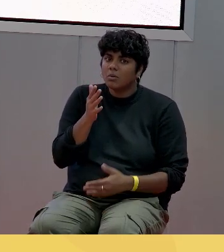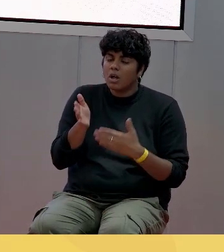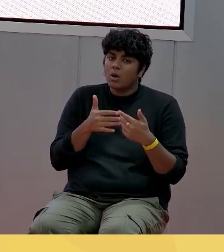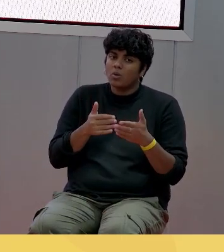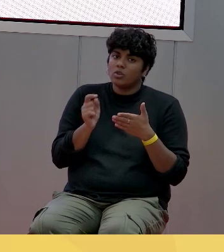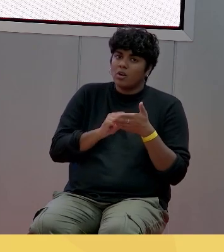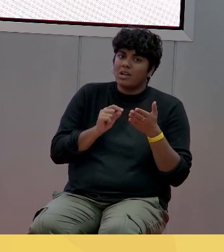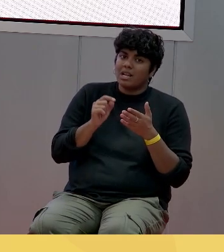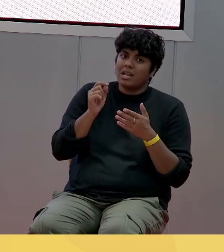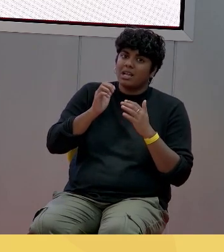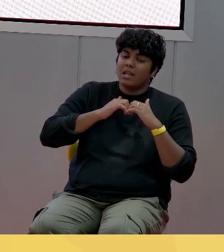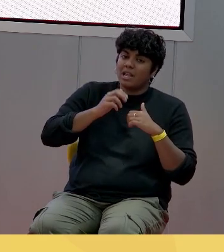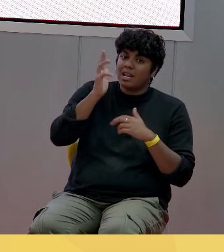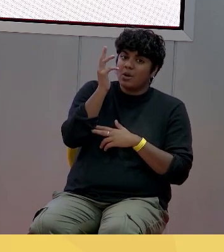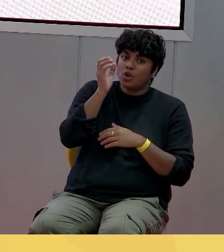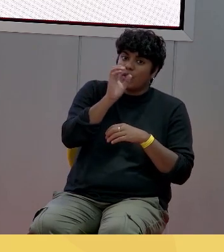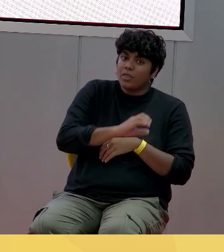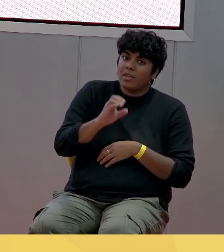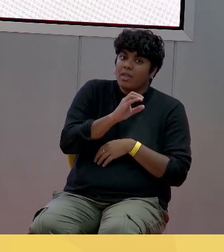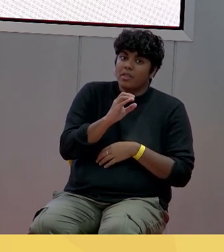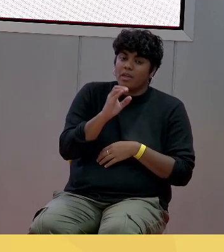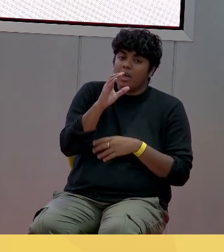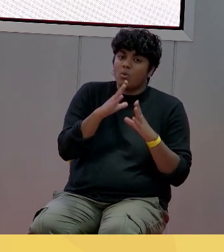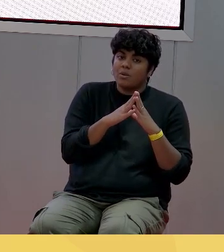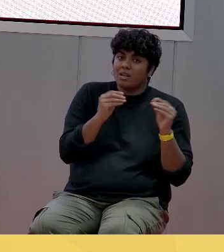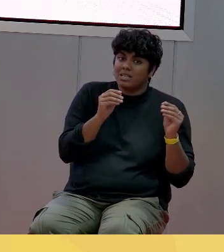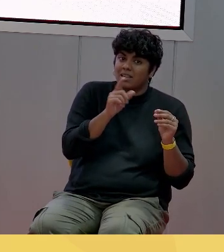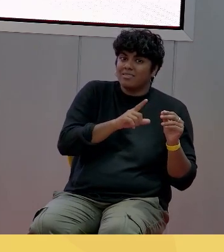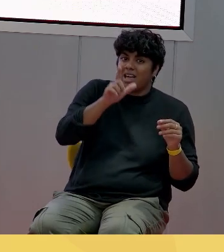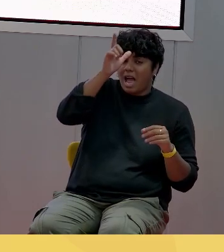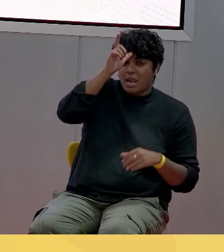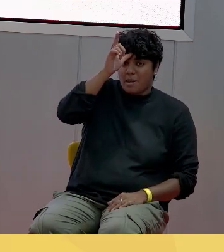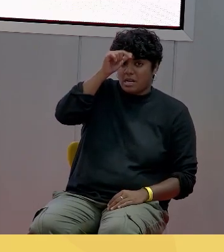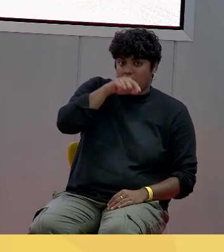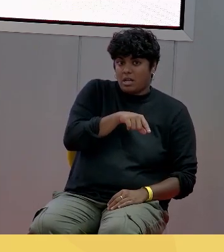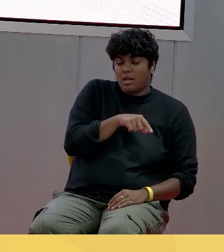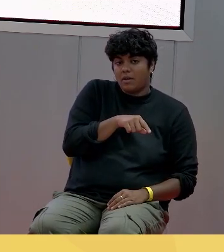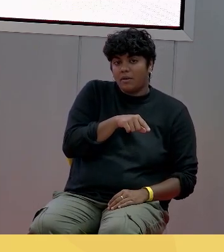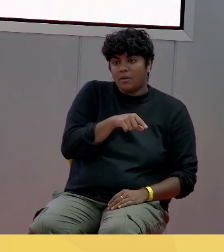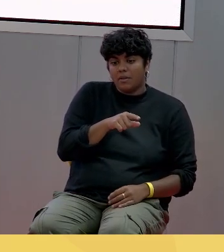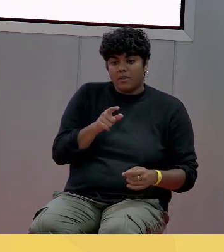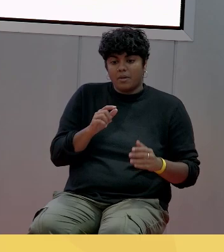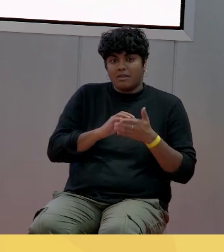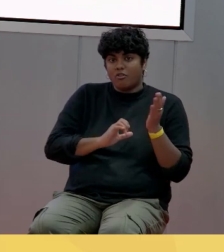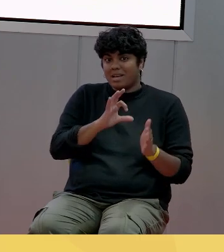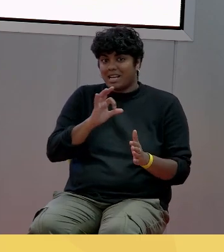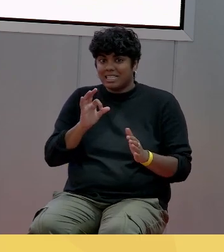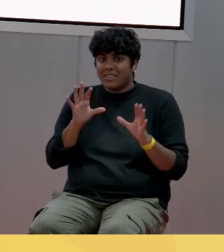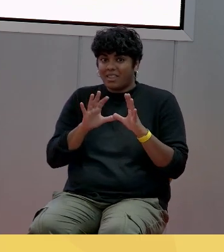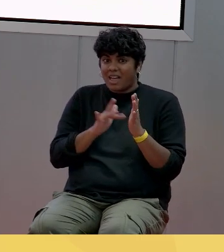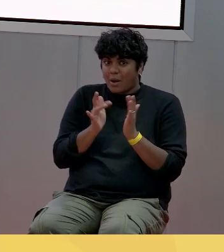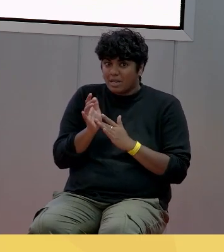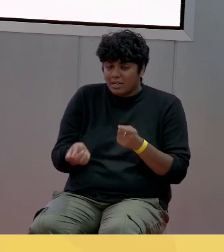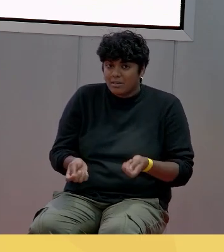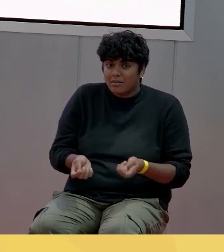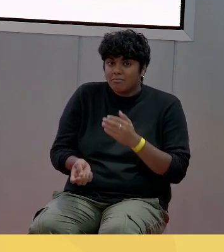investigadora en neurociencias de la Universidad Max Planck en Alemania. Como digo, se publicó el informe Cass el 10 de abril y